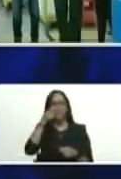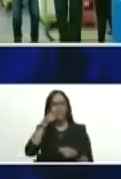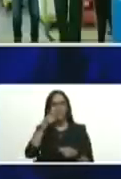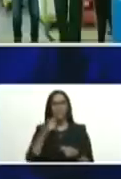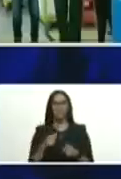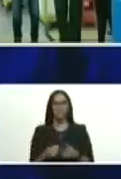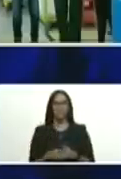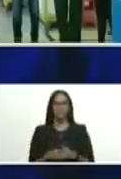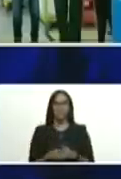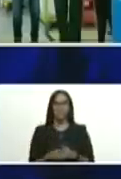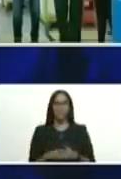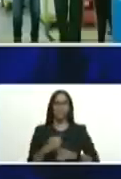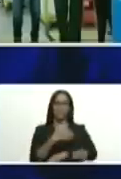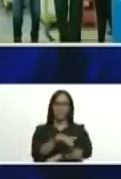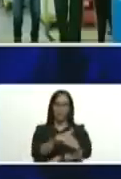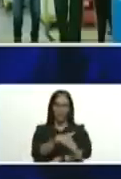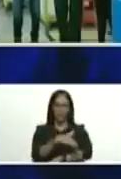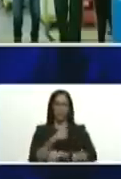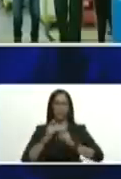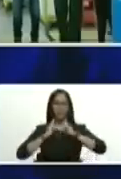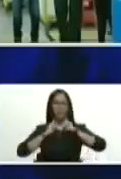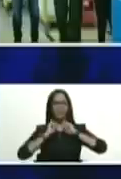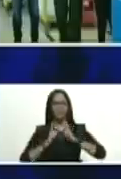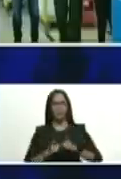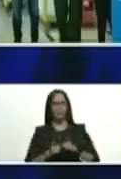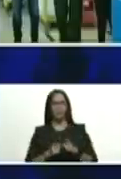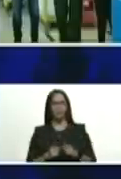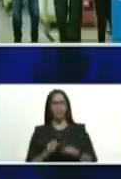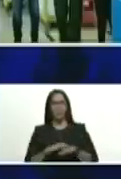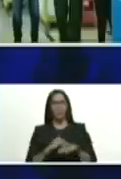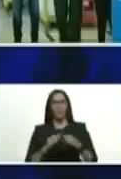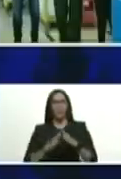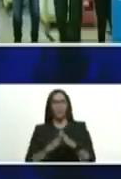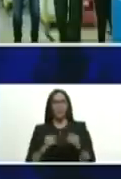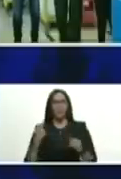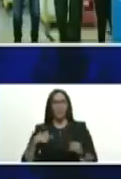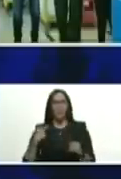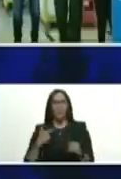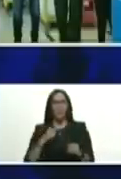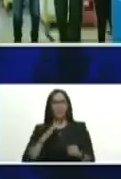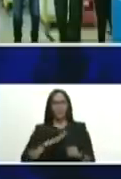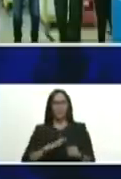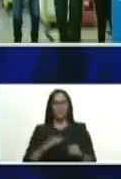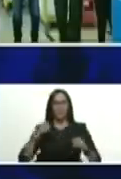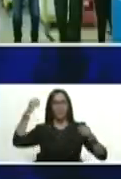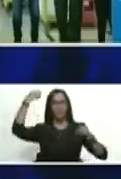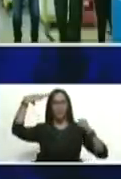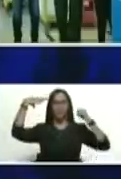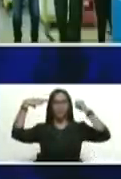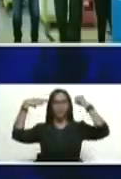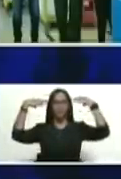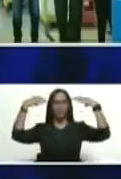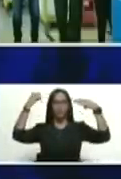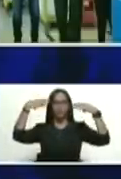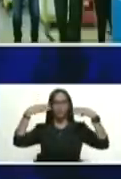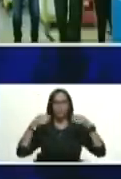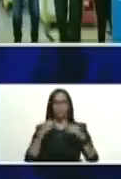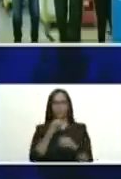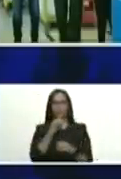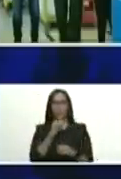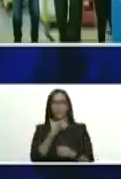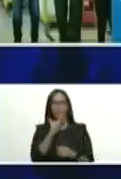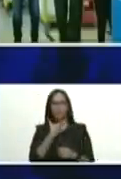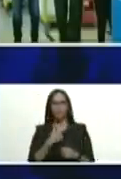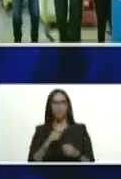bulevares, avenidas, autopistas, porque todo tiene que estar iluminado, todo tiene que estar bonito, ¿vale?